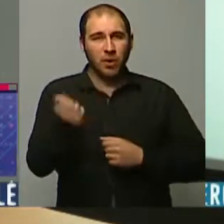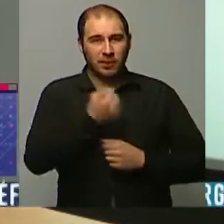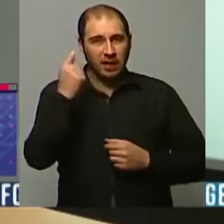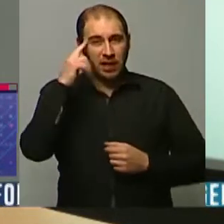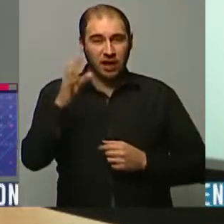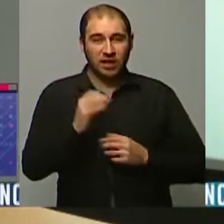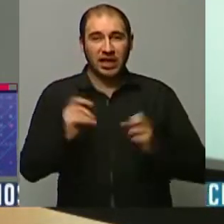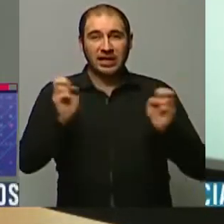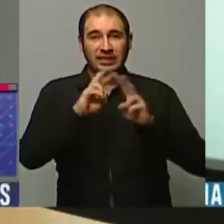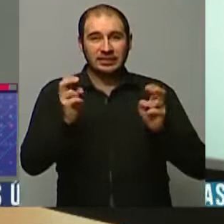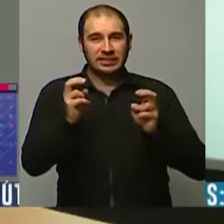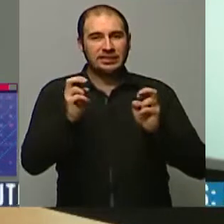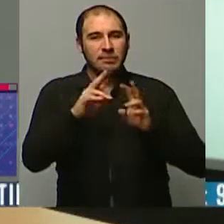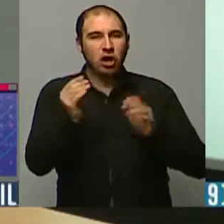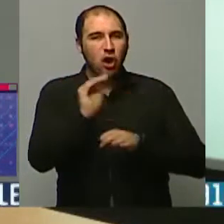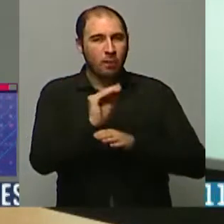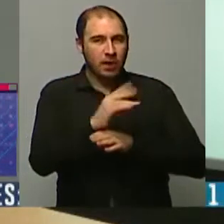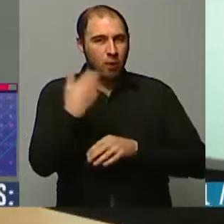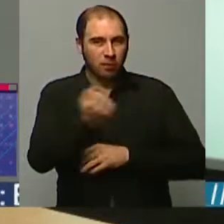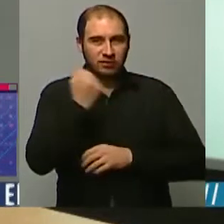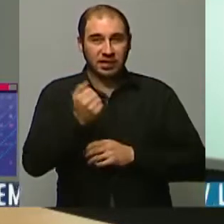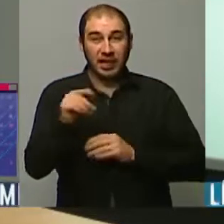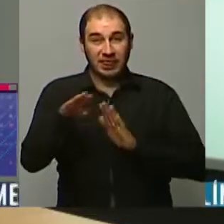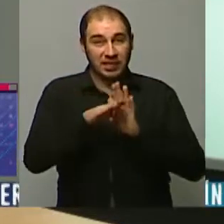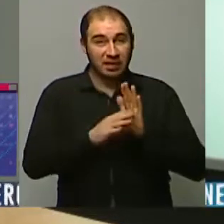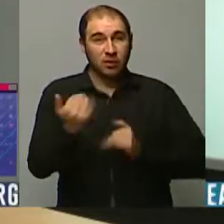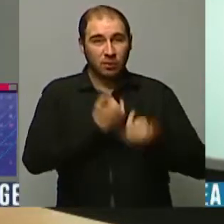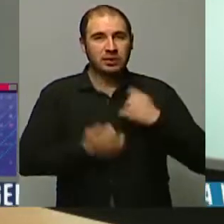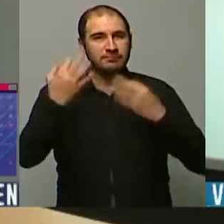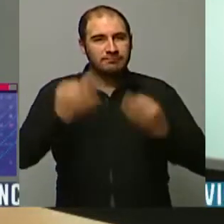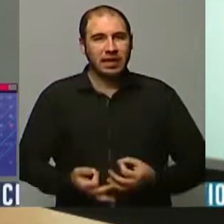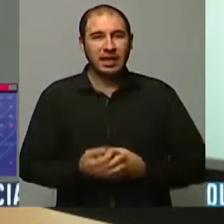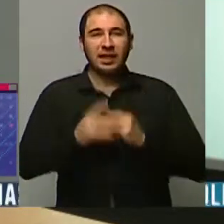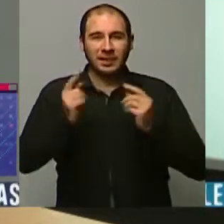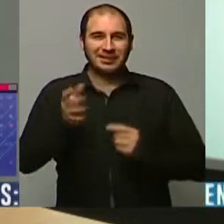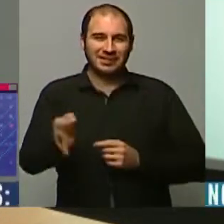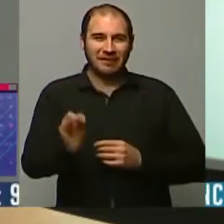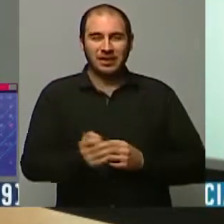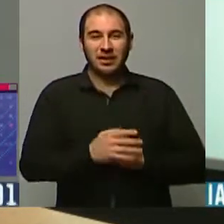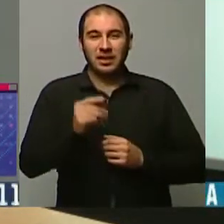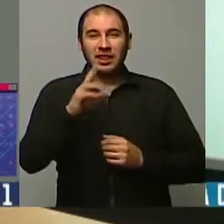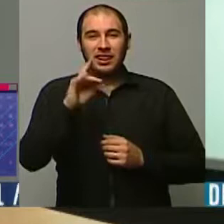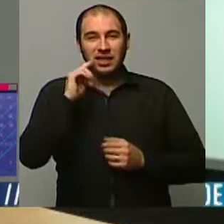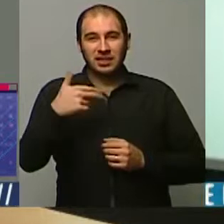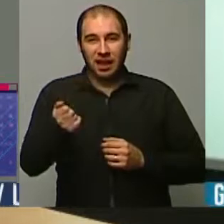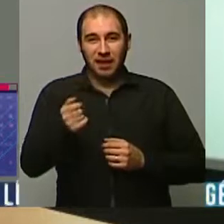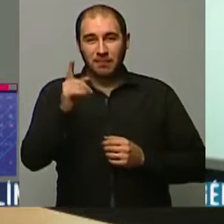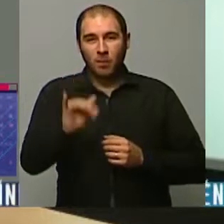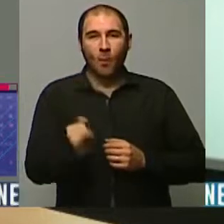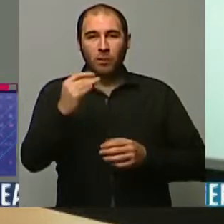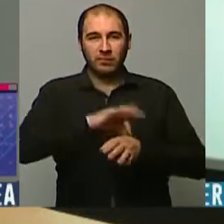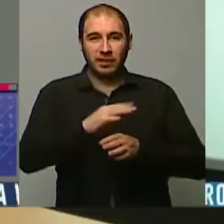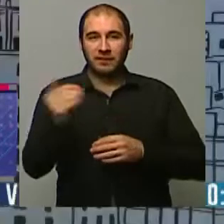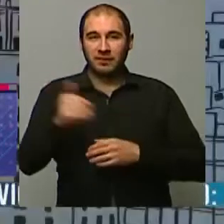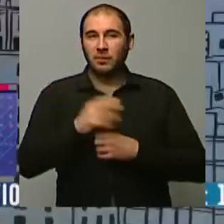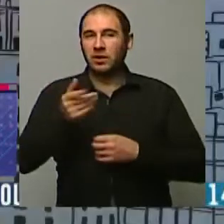cuenta el tema de la alimentación. Para darnos los detalles como corresponde, y además es una experta, tenemos a Dina Burriesa, nutricionista, aquí con